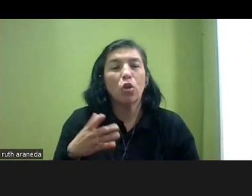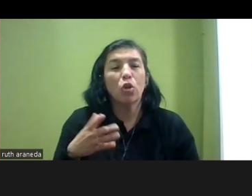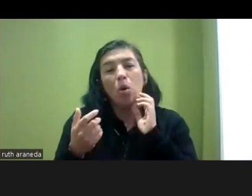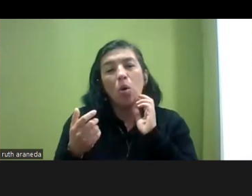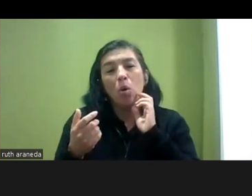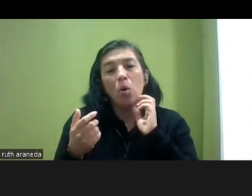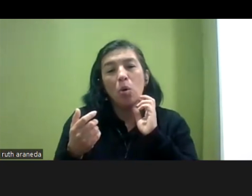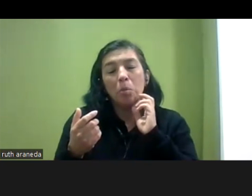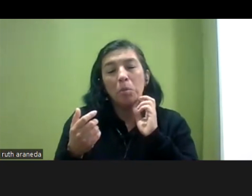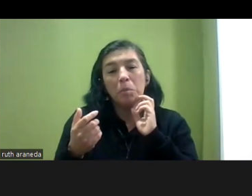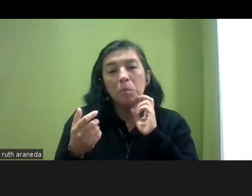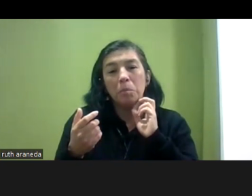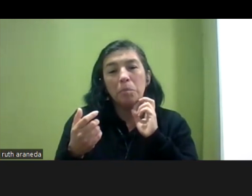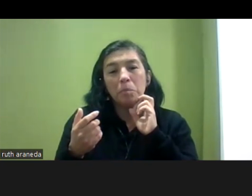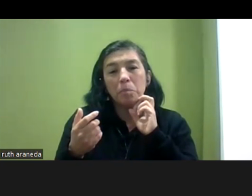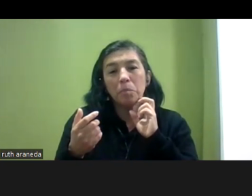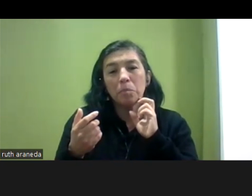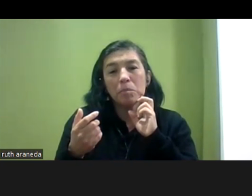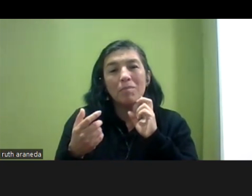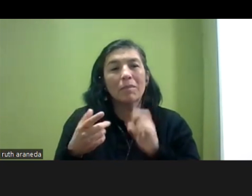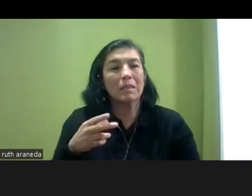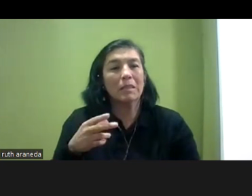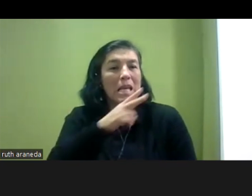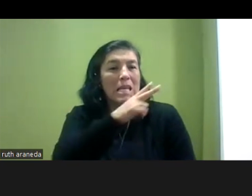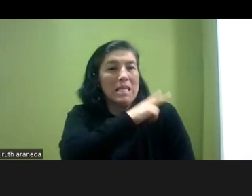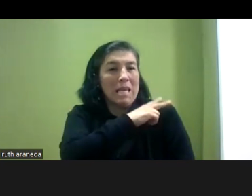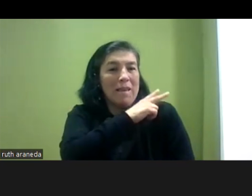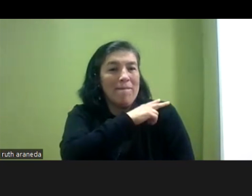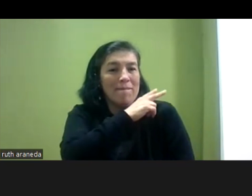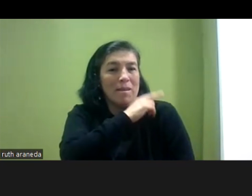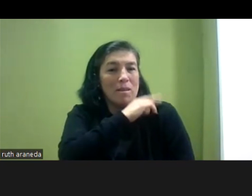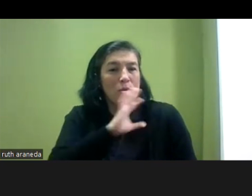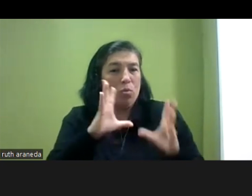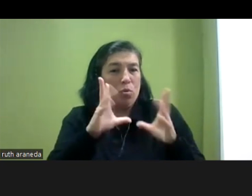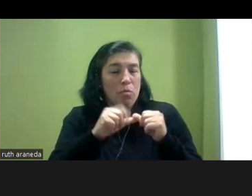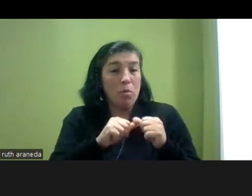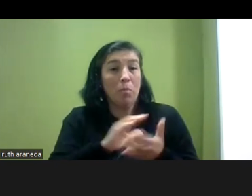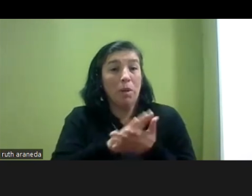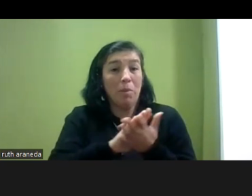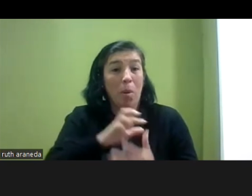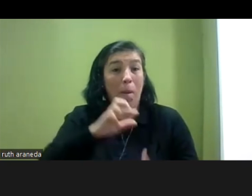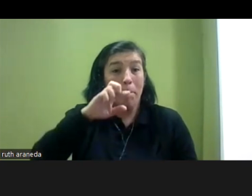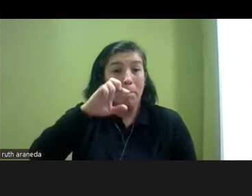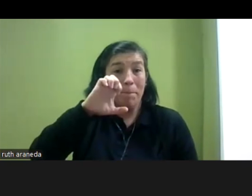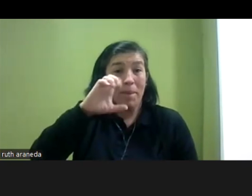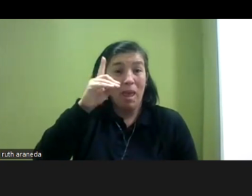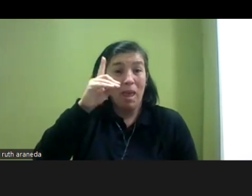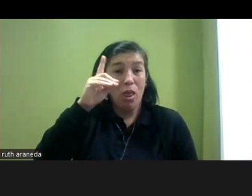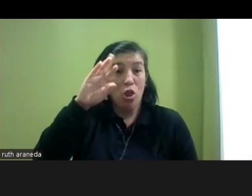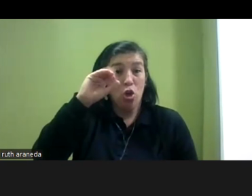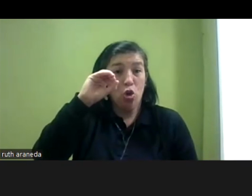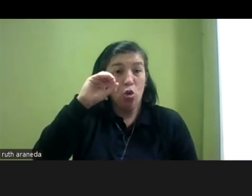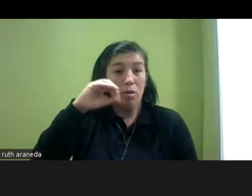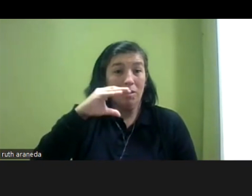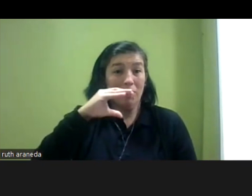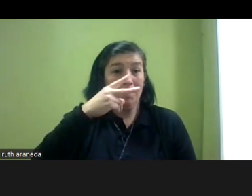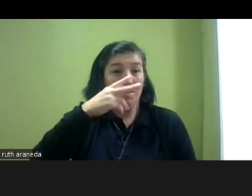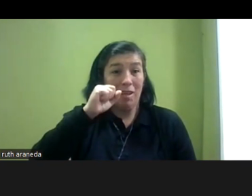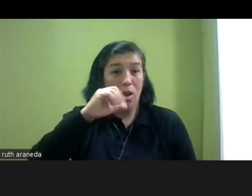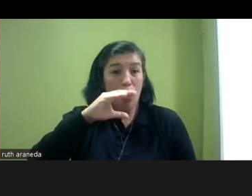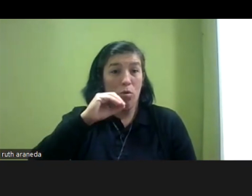manejado por los jefes étnicos. O sea, Pedro Chaco seguro, cacique Pedro